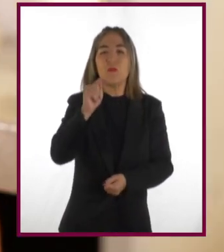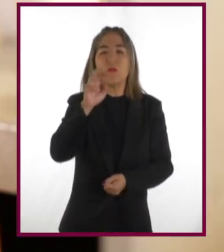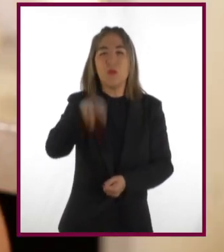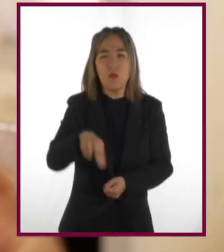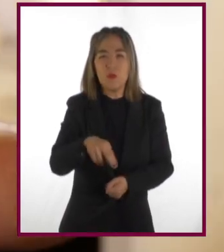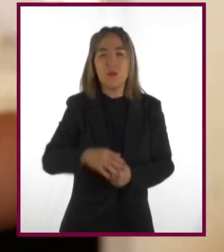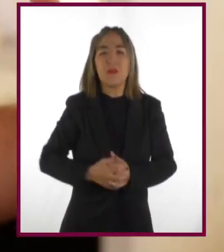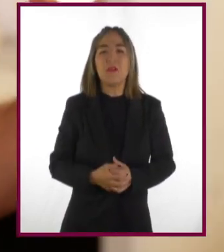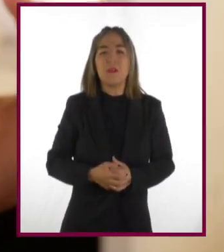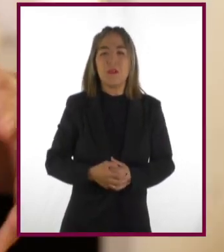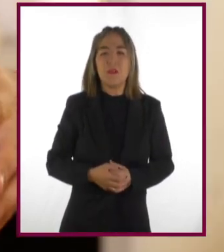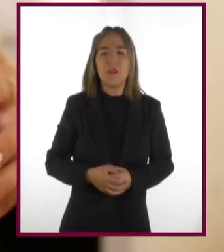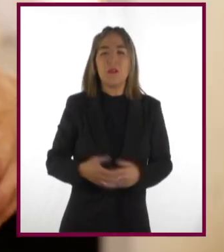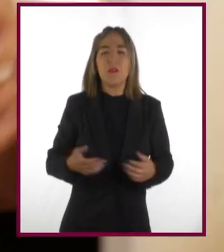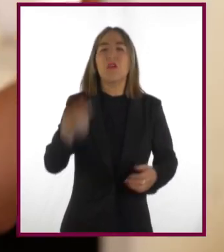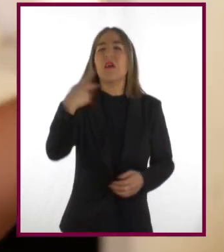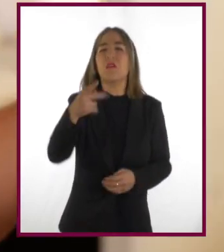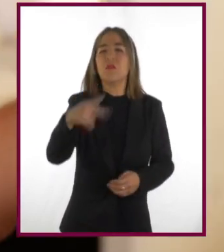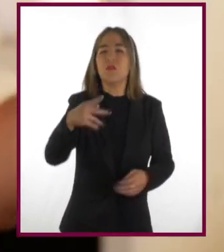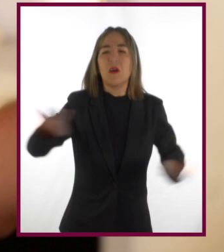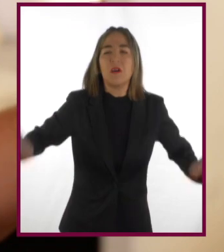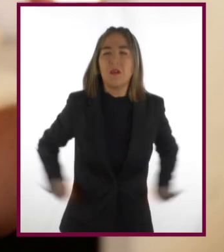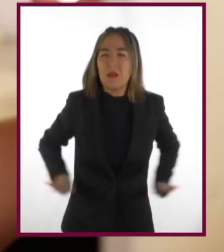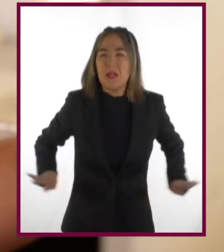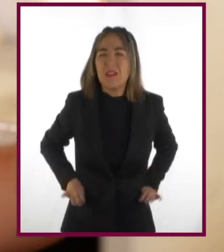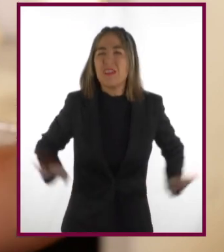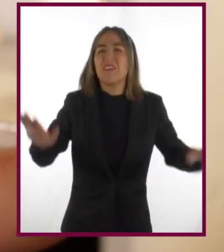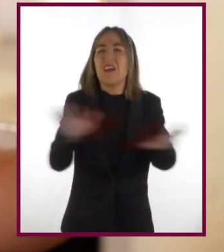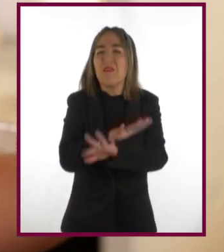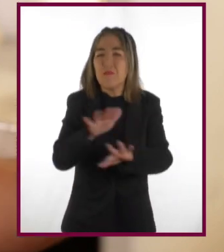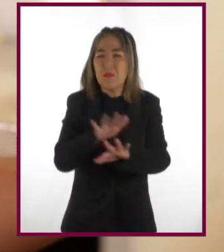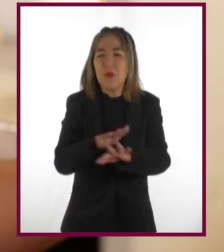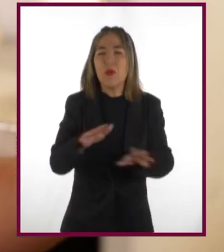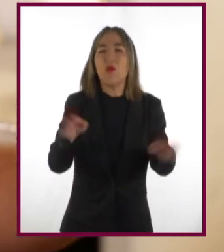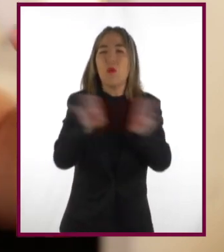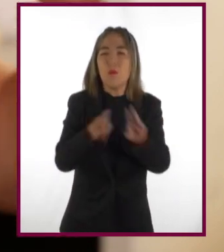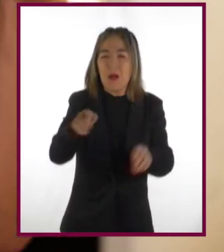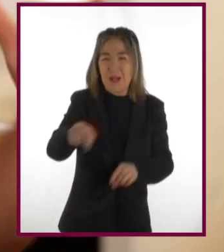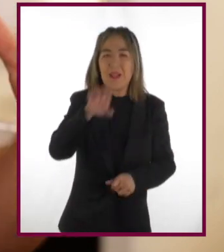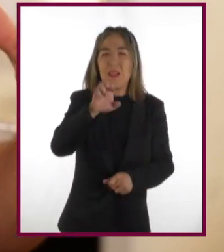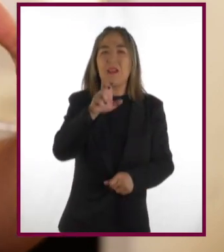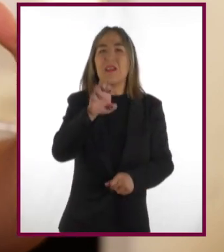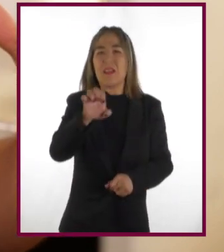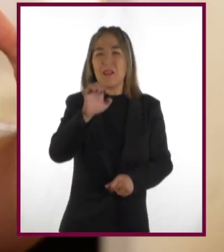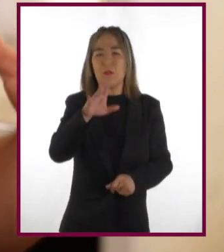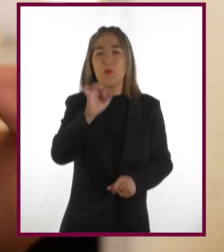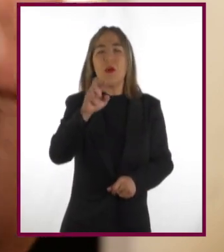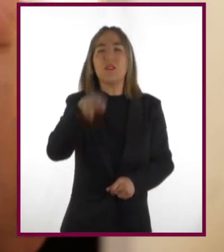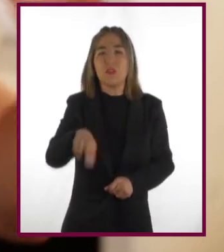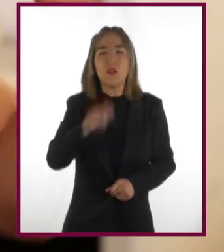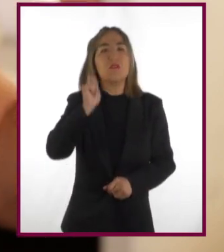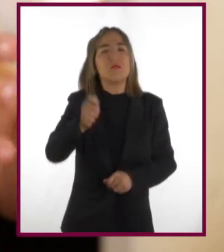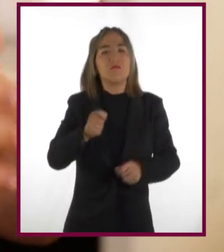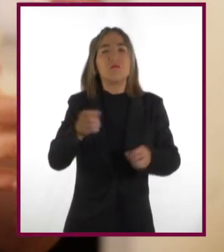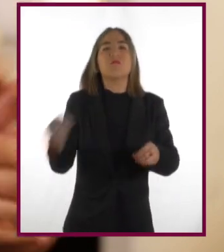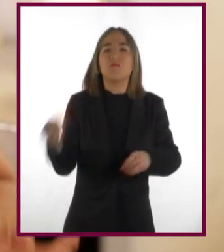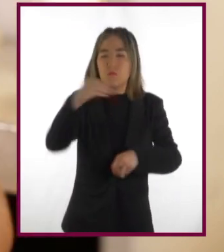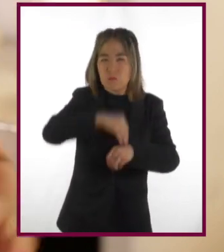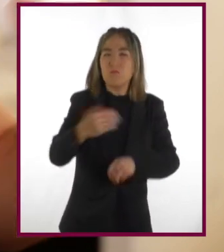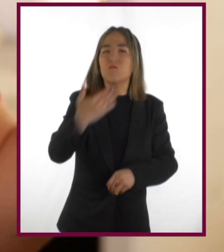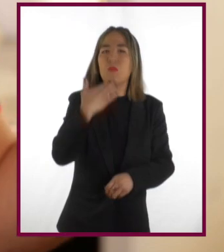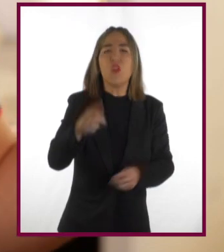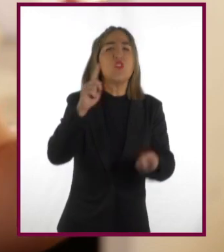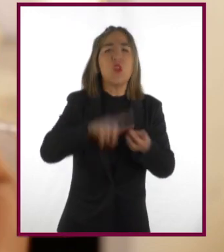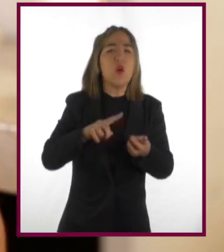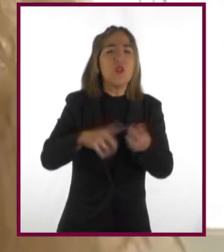Así es. ¿Y en qué campos de acción podrías decirnos que las ecuaciones de Navier-Stokes son totalmente